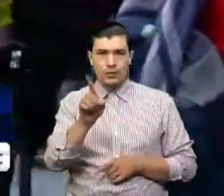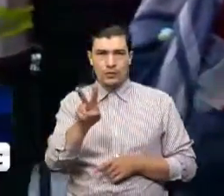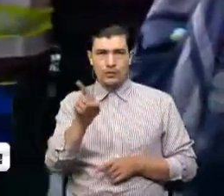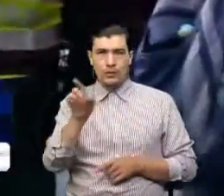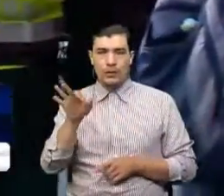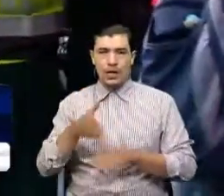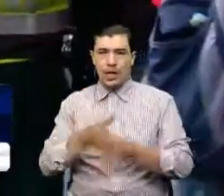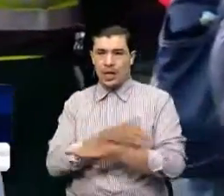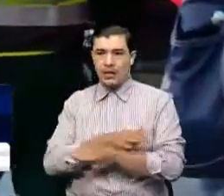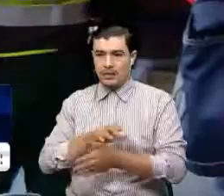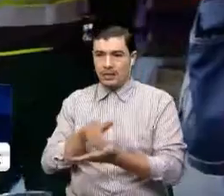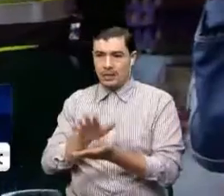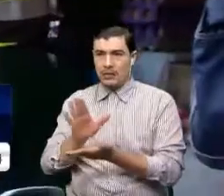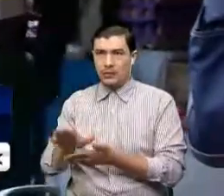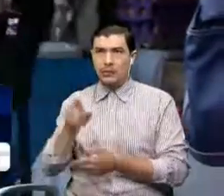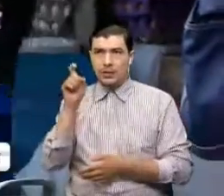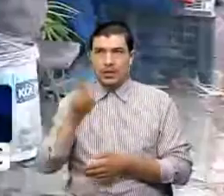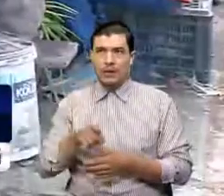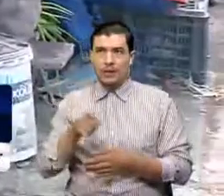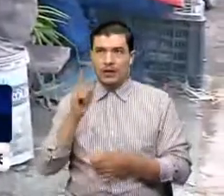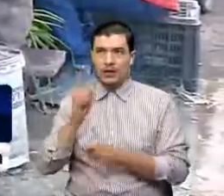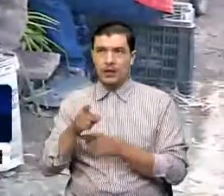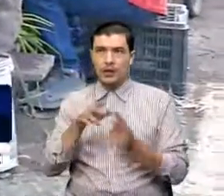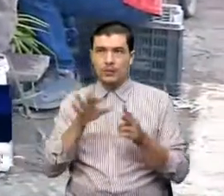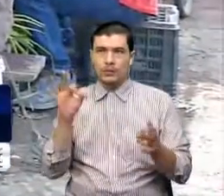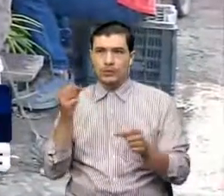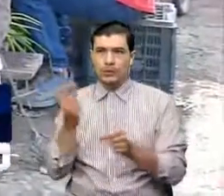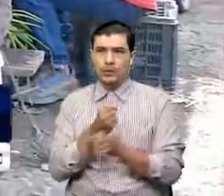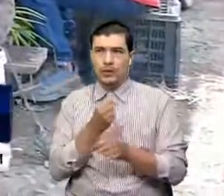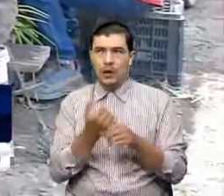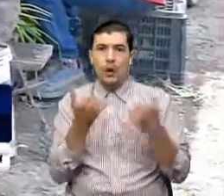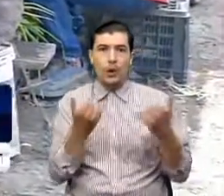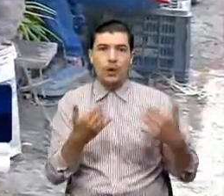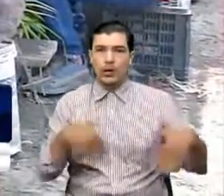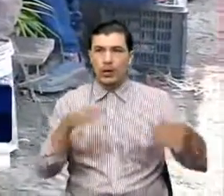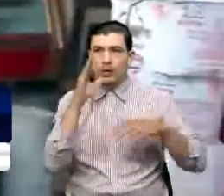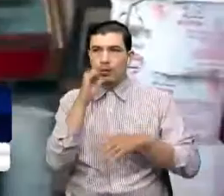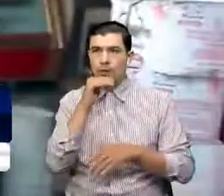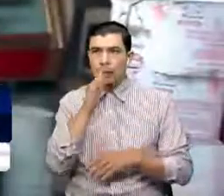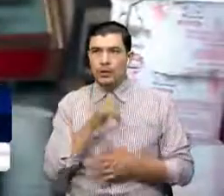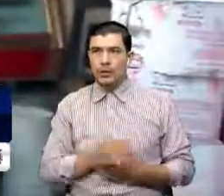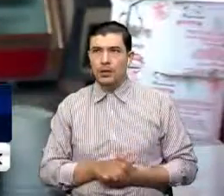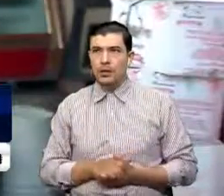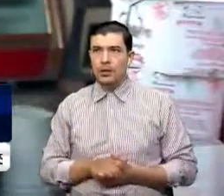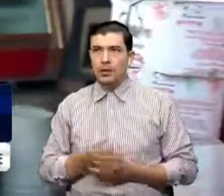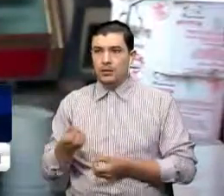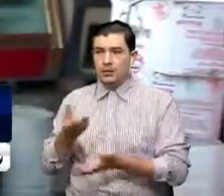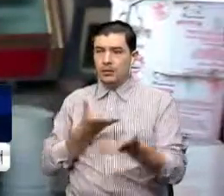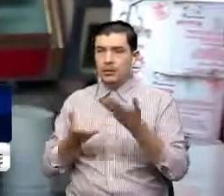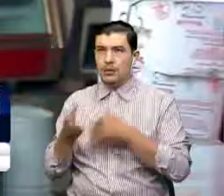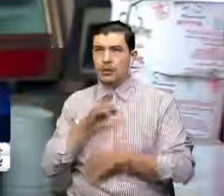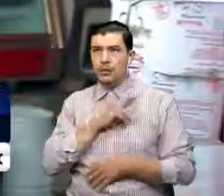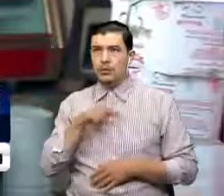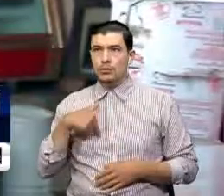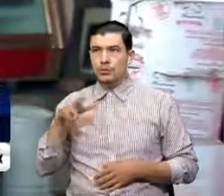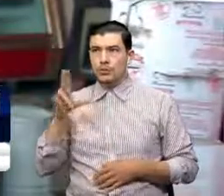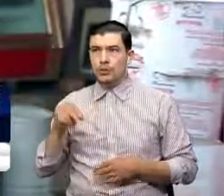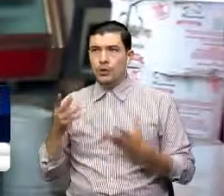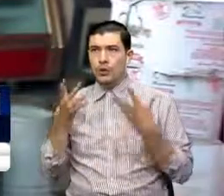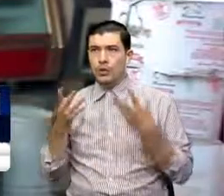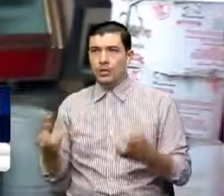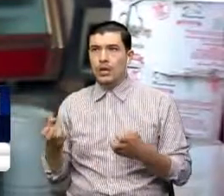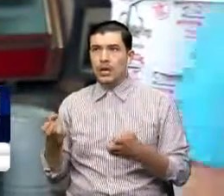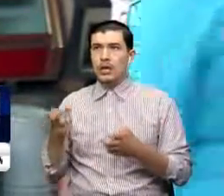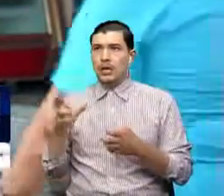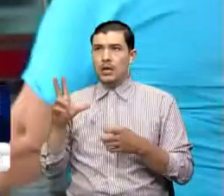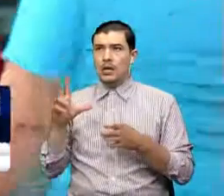antes de ser removidos de sus puestos tienen que tener opciones laborales que hoy es incierto ustedes pueden diciendo que nosotros no hemos querido aceptar la reconversión laboral ni